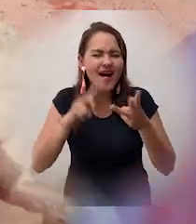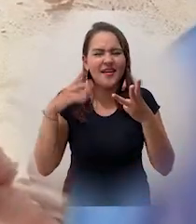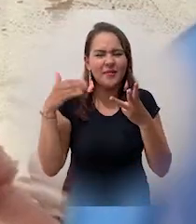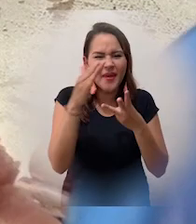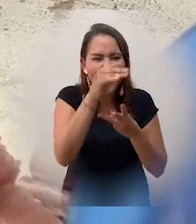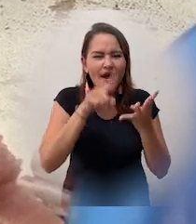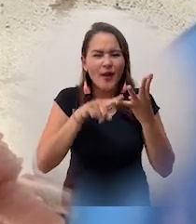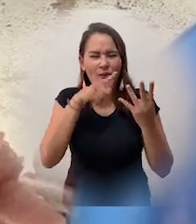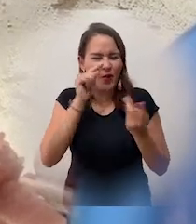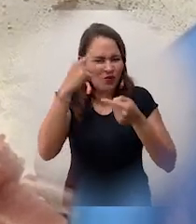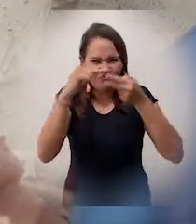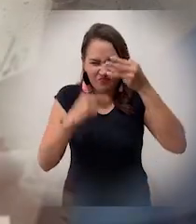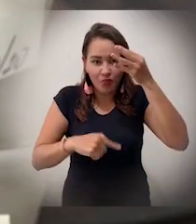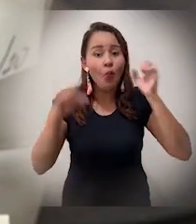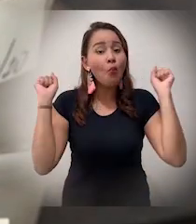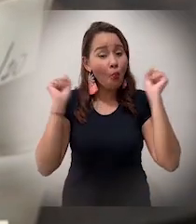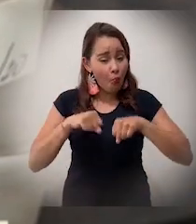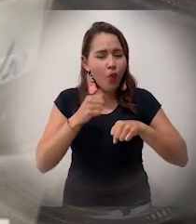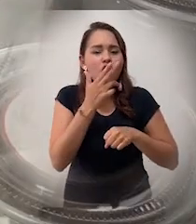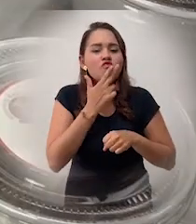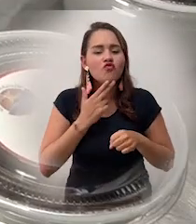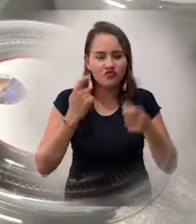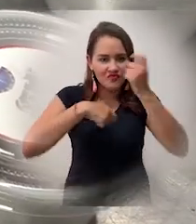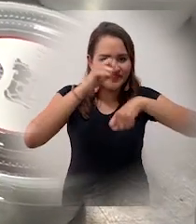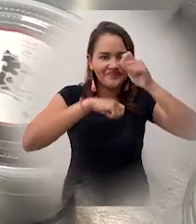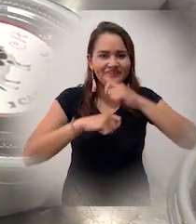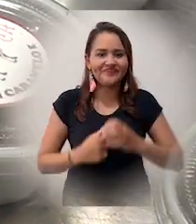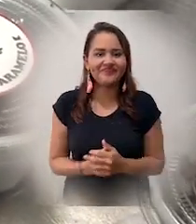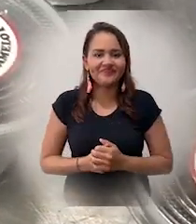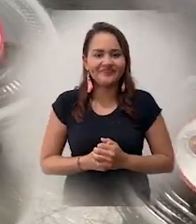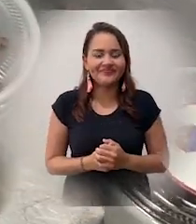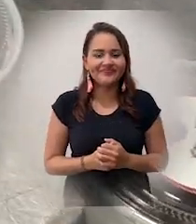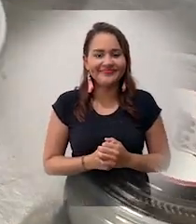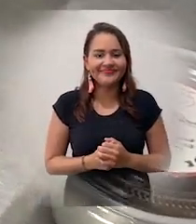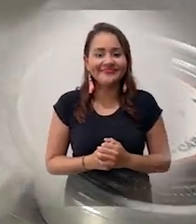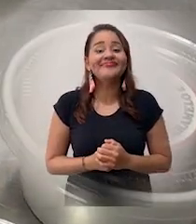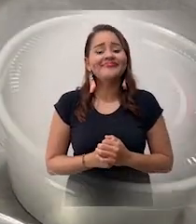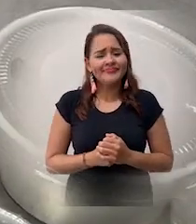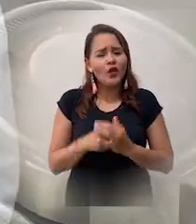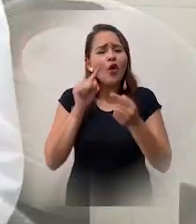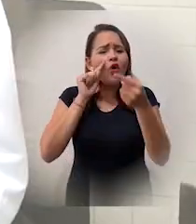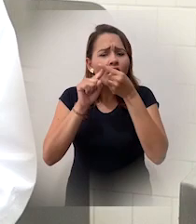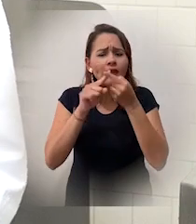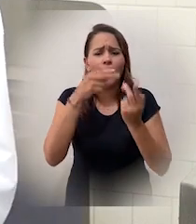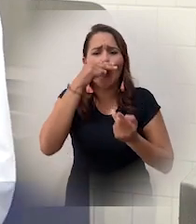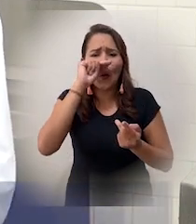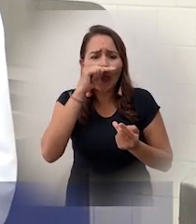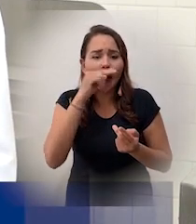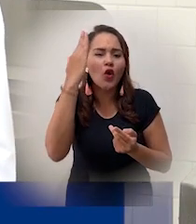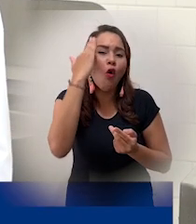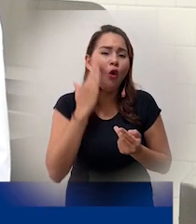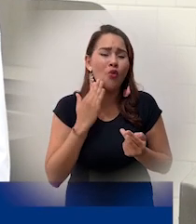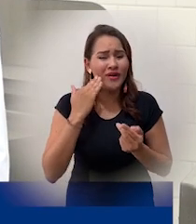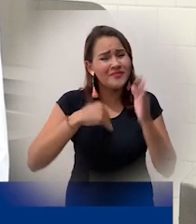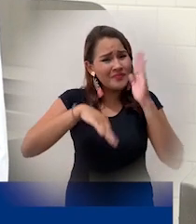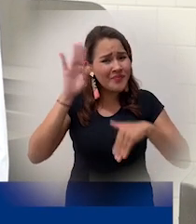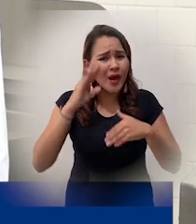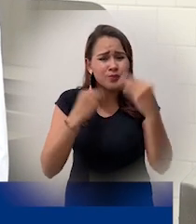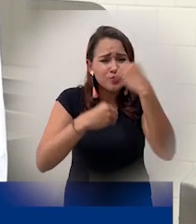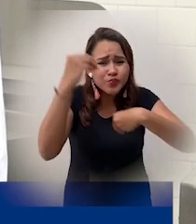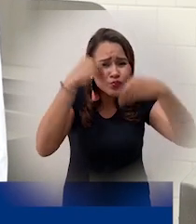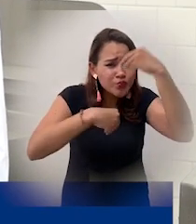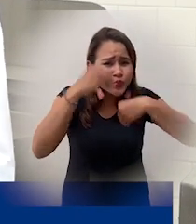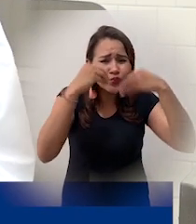res, cerdo o pollo y caramelo de base proteica así obtenido. Había que llegar a los niños o a los adolescentes que estaban